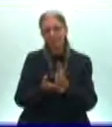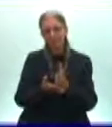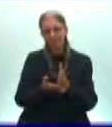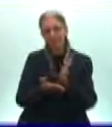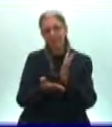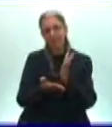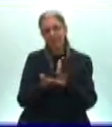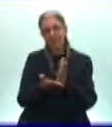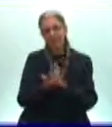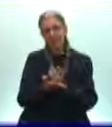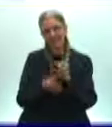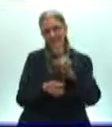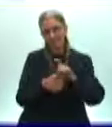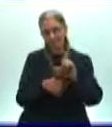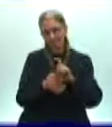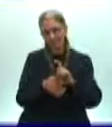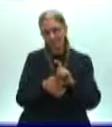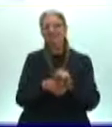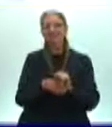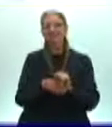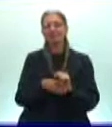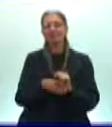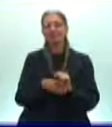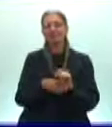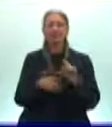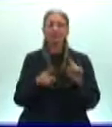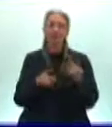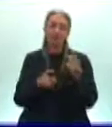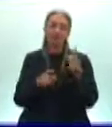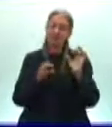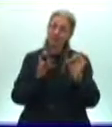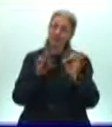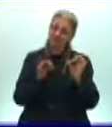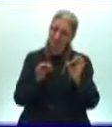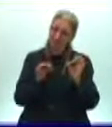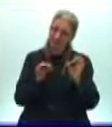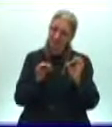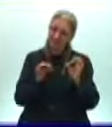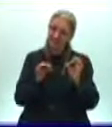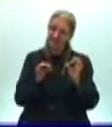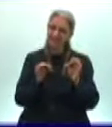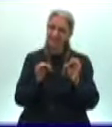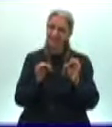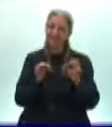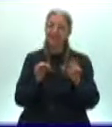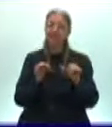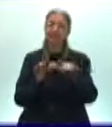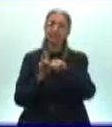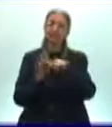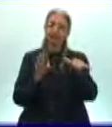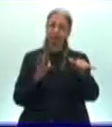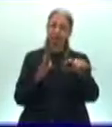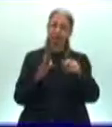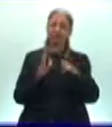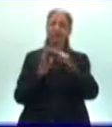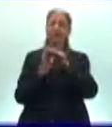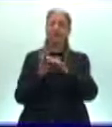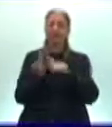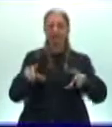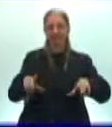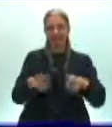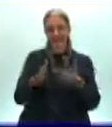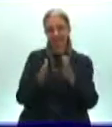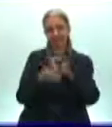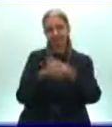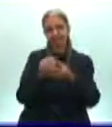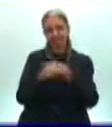curso escolar. Solo me queda decirles que se cuiden, que actúen con responsabilidad